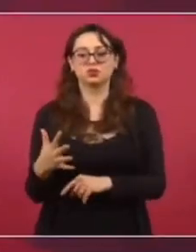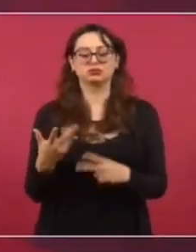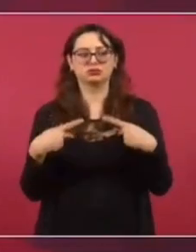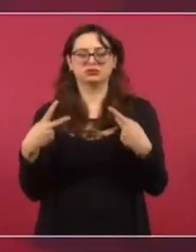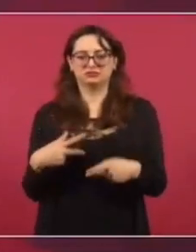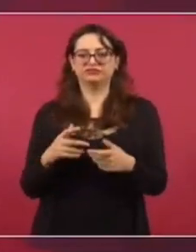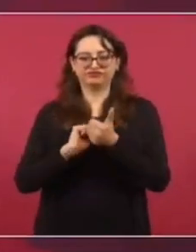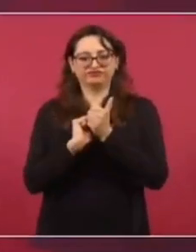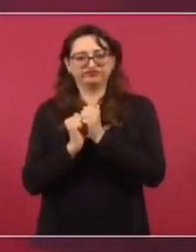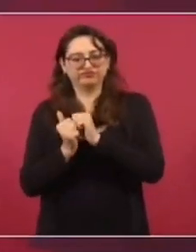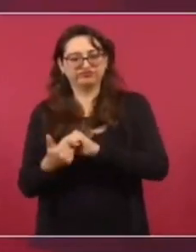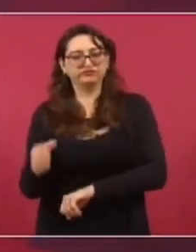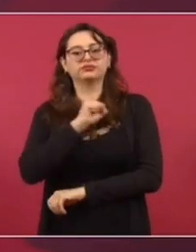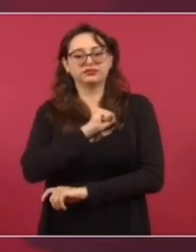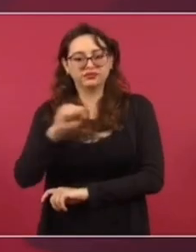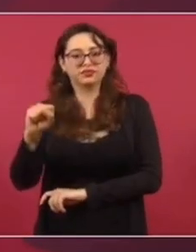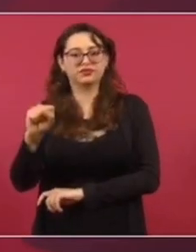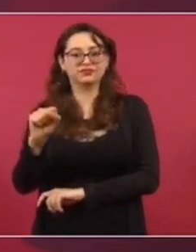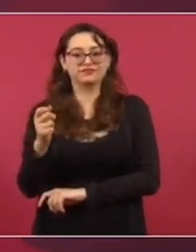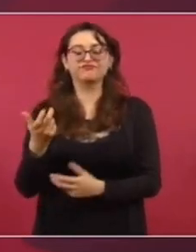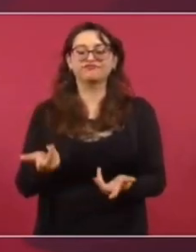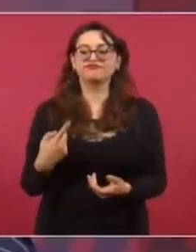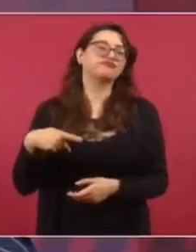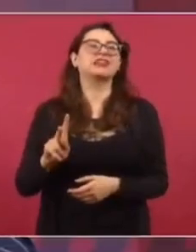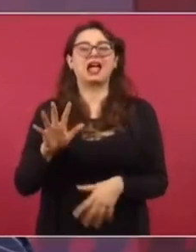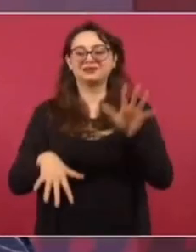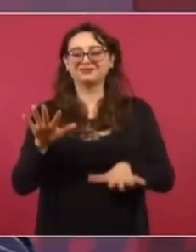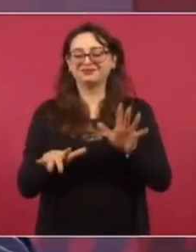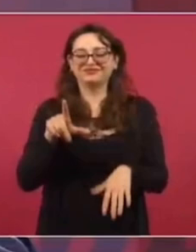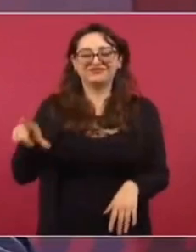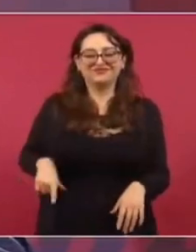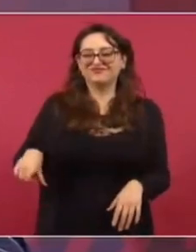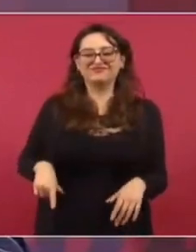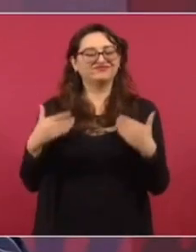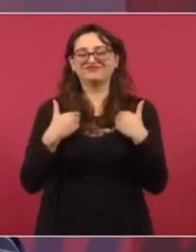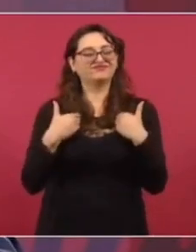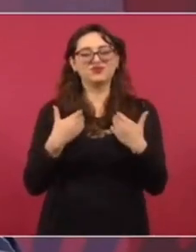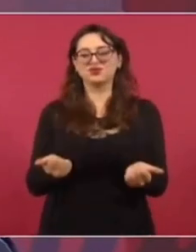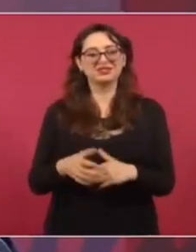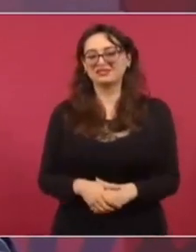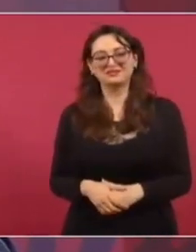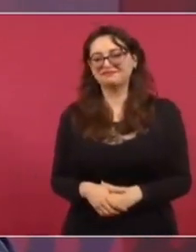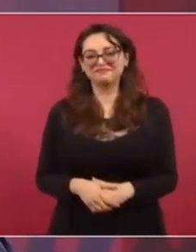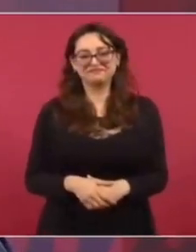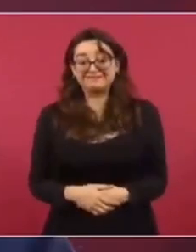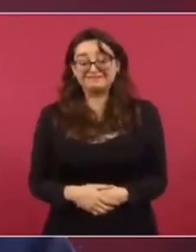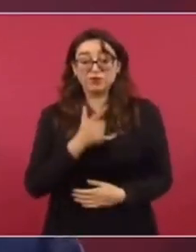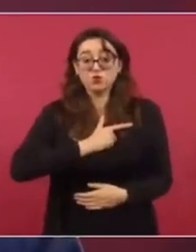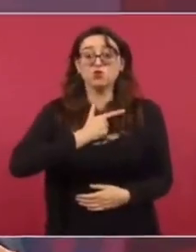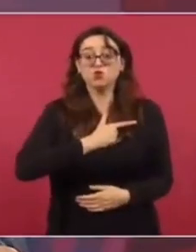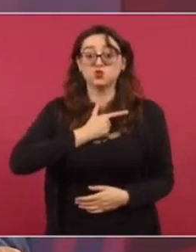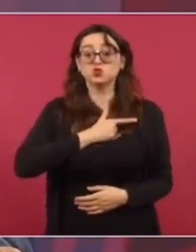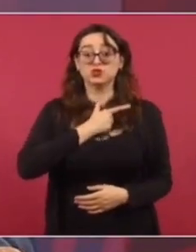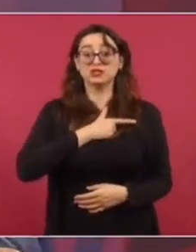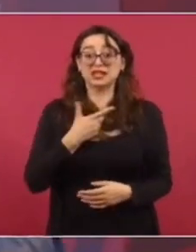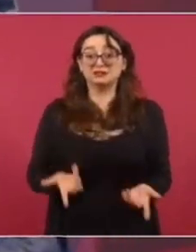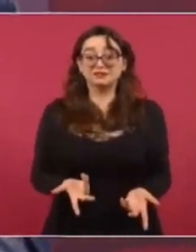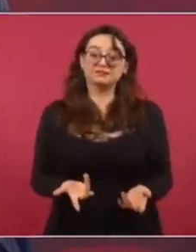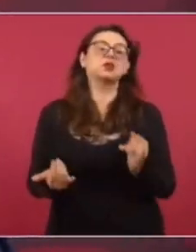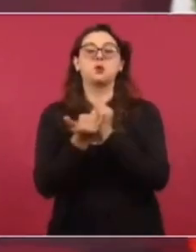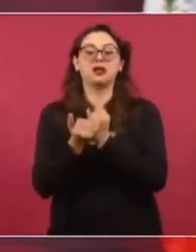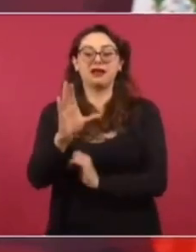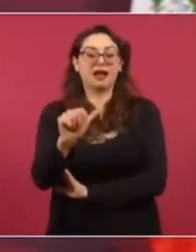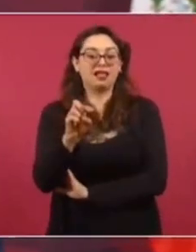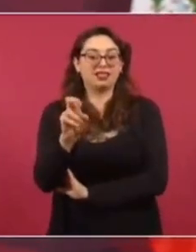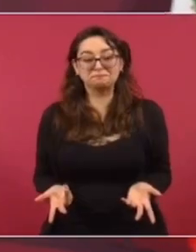antisociales Pero eso no es fácil de asimilar sobre todo por los conservadores es muy autoritarios y lo mismo en el caso de las políticas